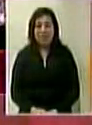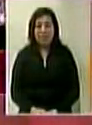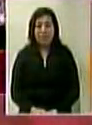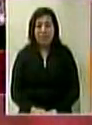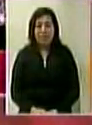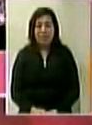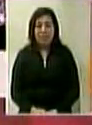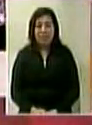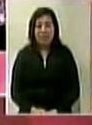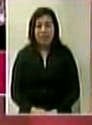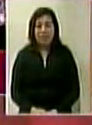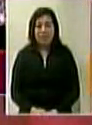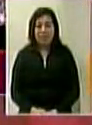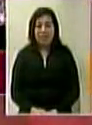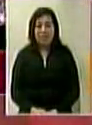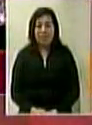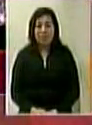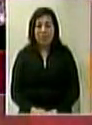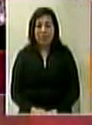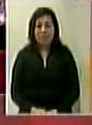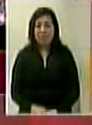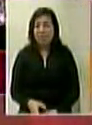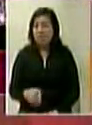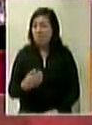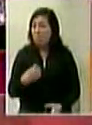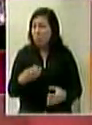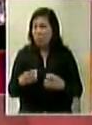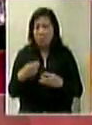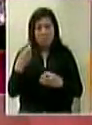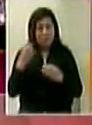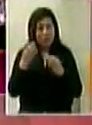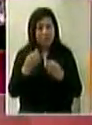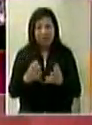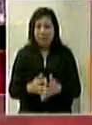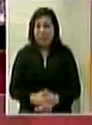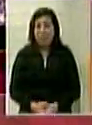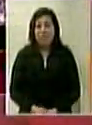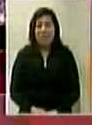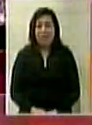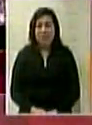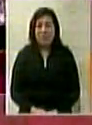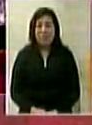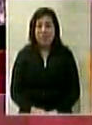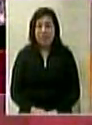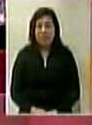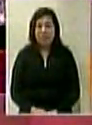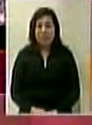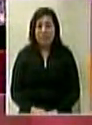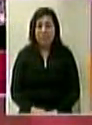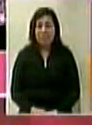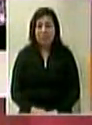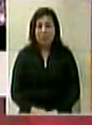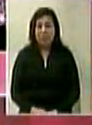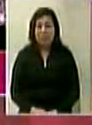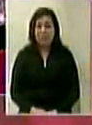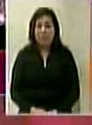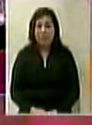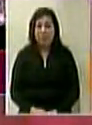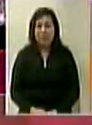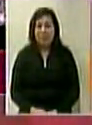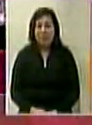El director Juan Luis Pérez Guadalupe no es ni siquiera de nuestro partido y estoy seguro que ni ideológicamente es cercano, pero lo está haciendo